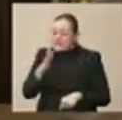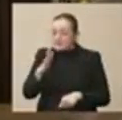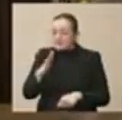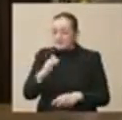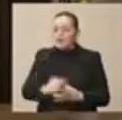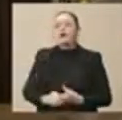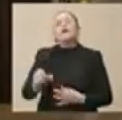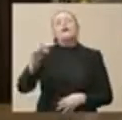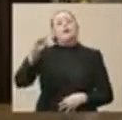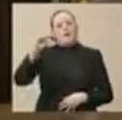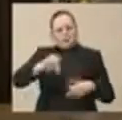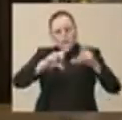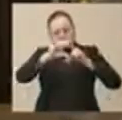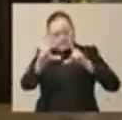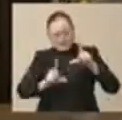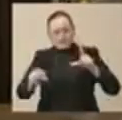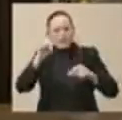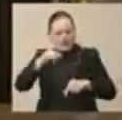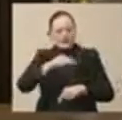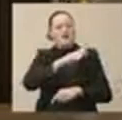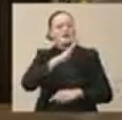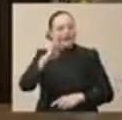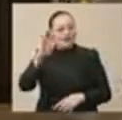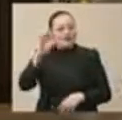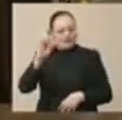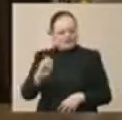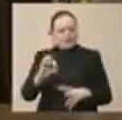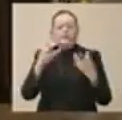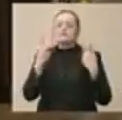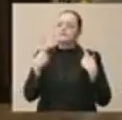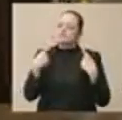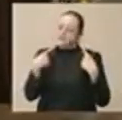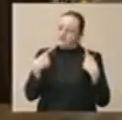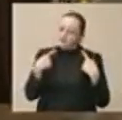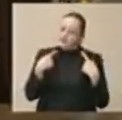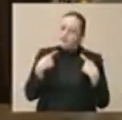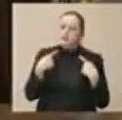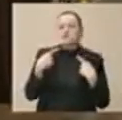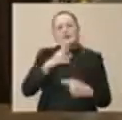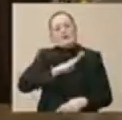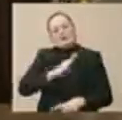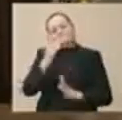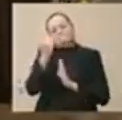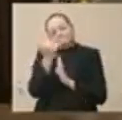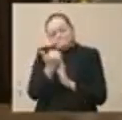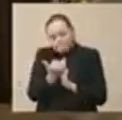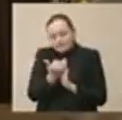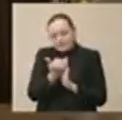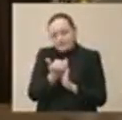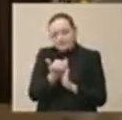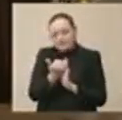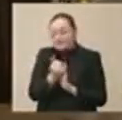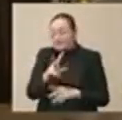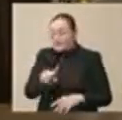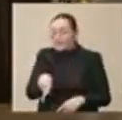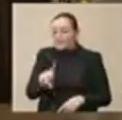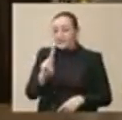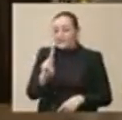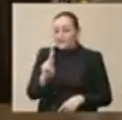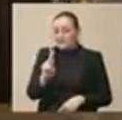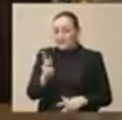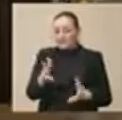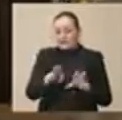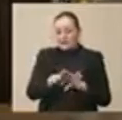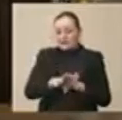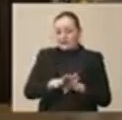al día de hoy seguimos siendo la entidad con la menor tasa de letalidad del país la mitad de la media nacional a